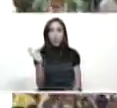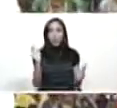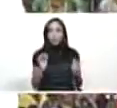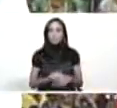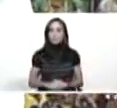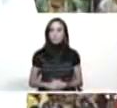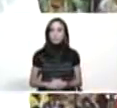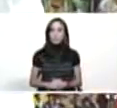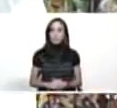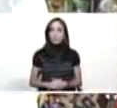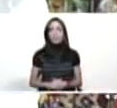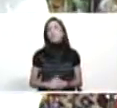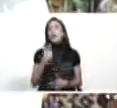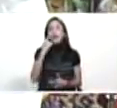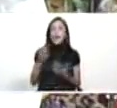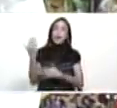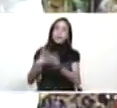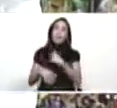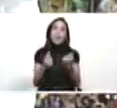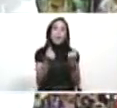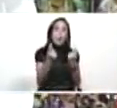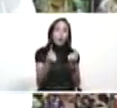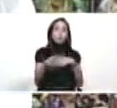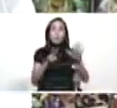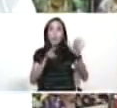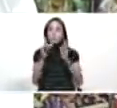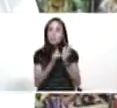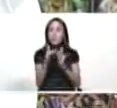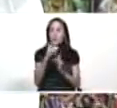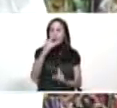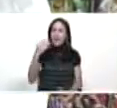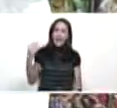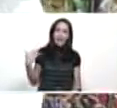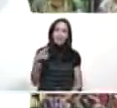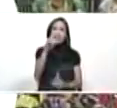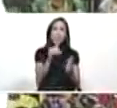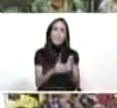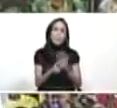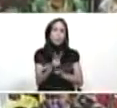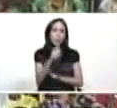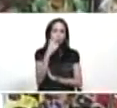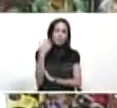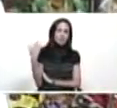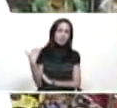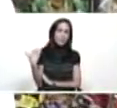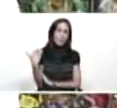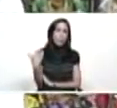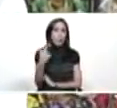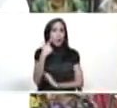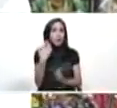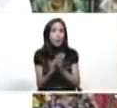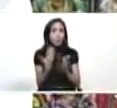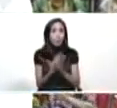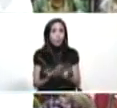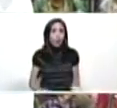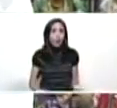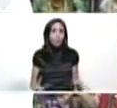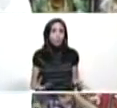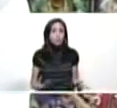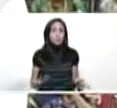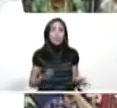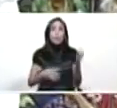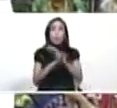Ya vivimos eso el 11 y 12 de abril del año 2002 y apenas duró